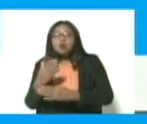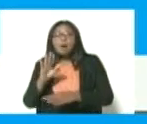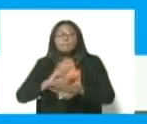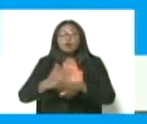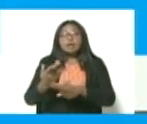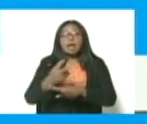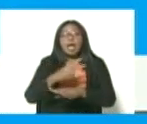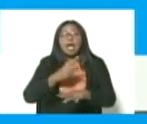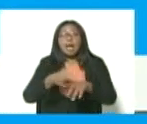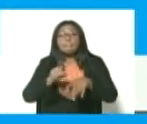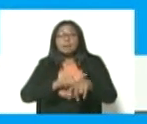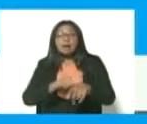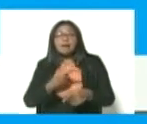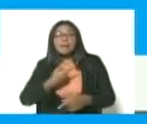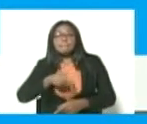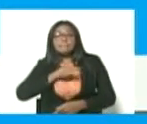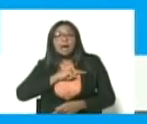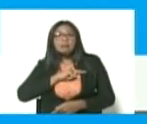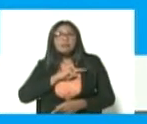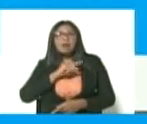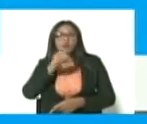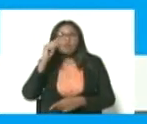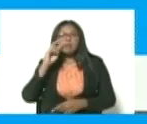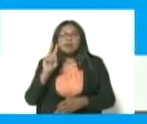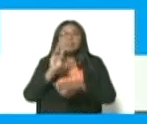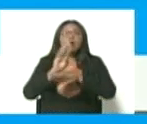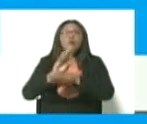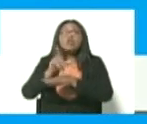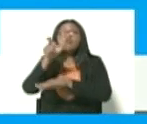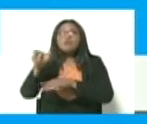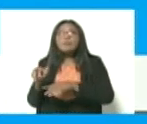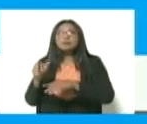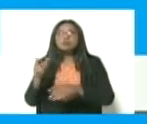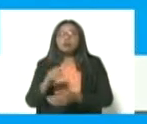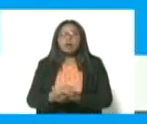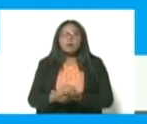eso no es prueba de que tienen un golpista protegido por el gobierno de Pedro Sánchez?